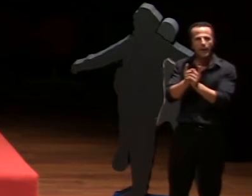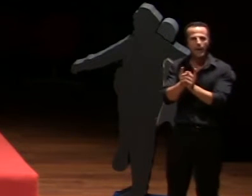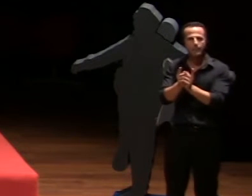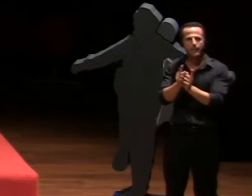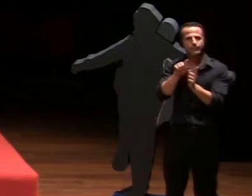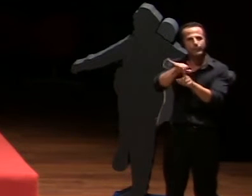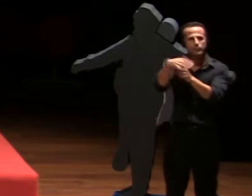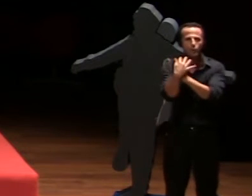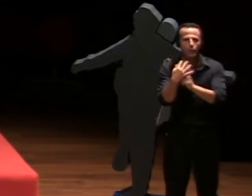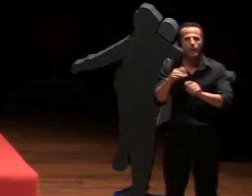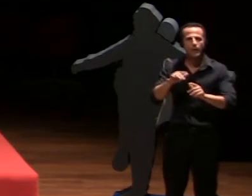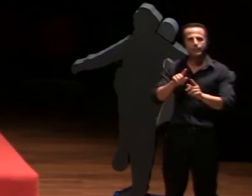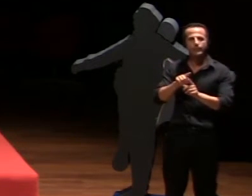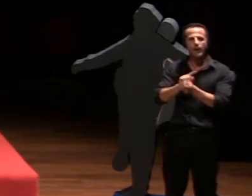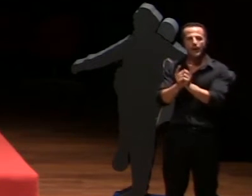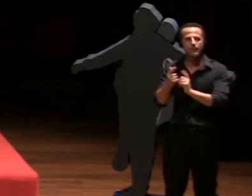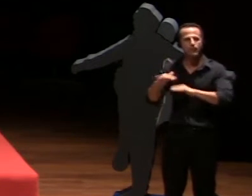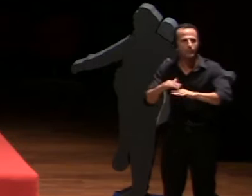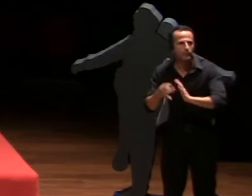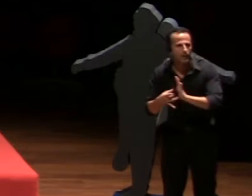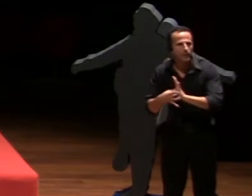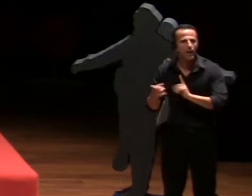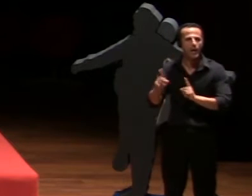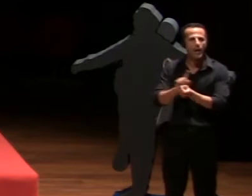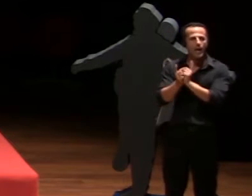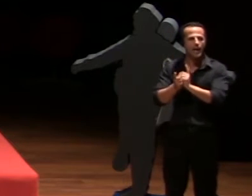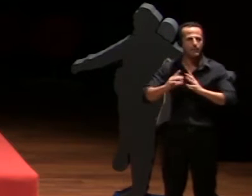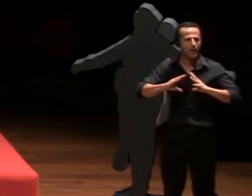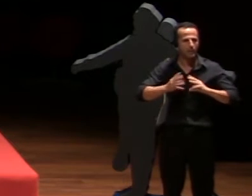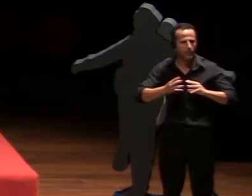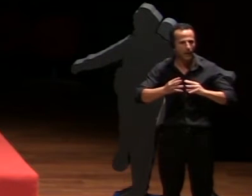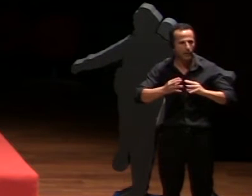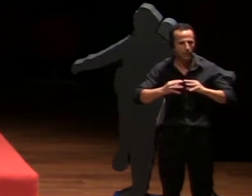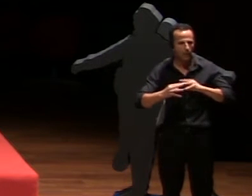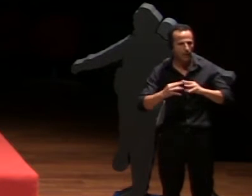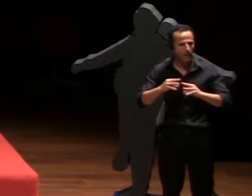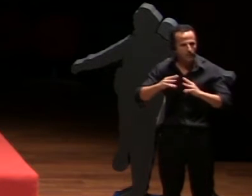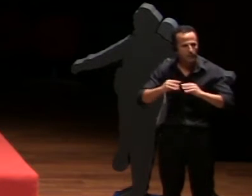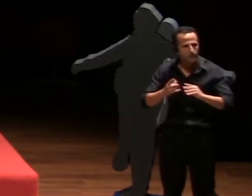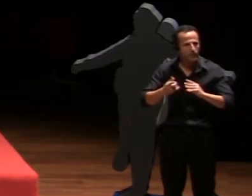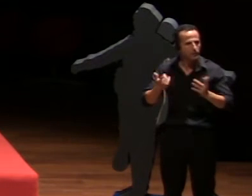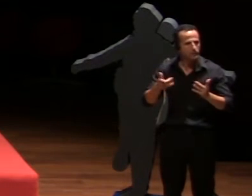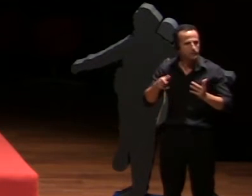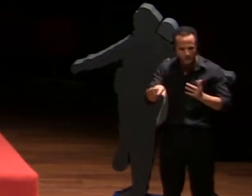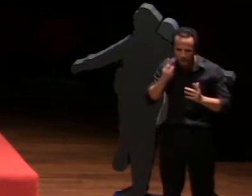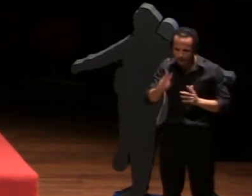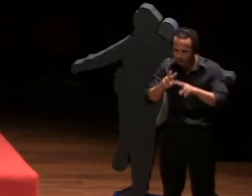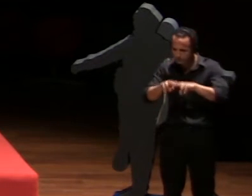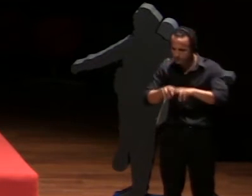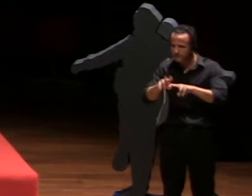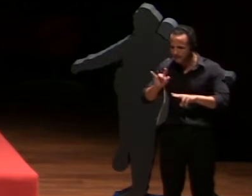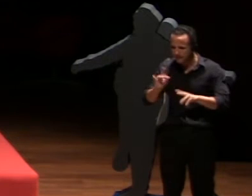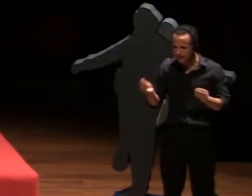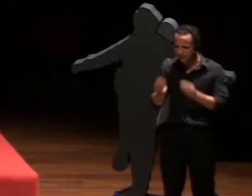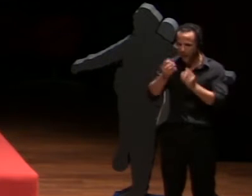estamos cambiando el movimiento, la calidad del movimiento, el desplazamiento de un tejido. Verdaderamente sabemos que nuestro paciente se va mejor y que a lo mejor